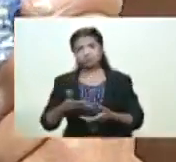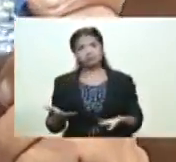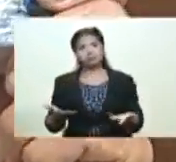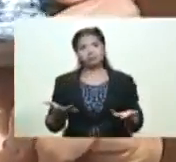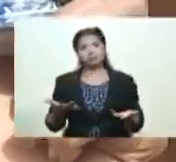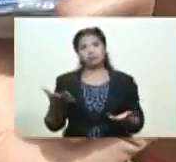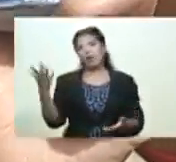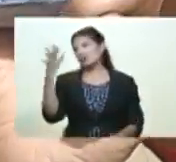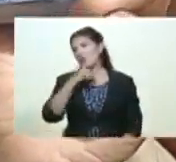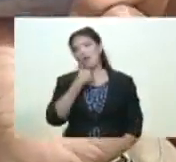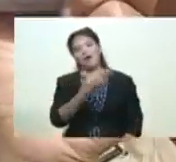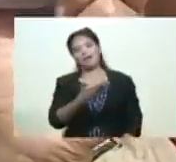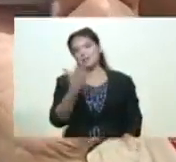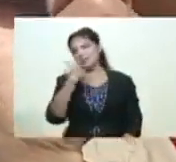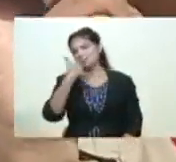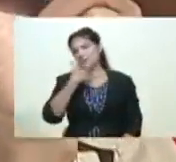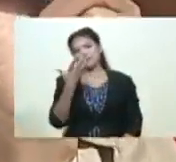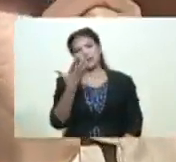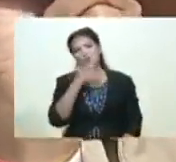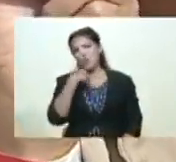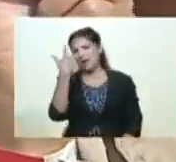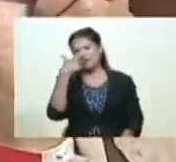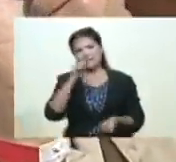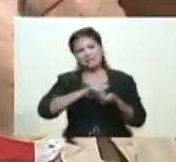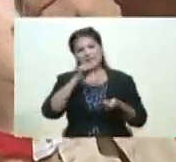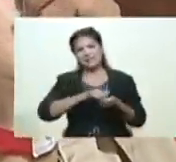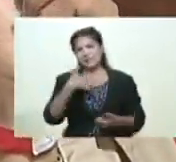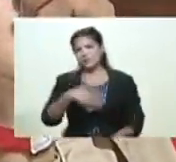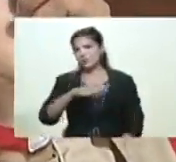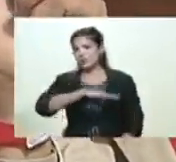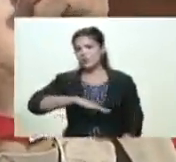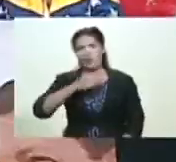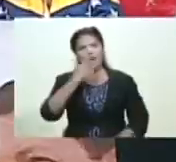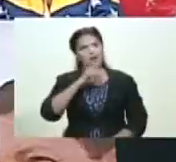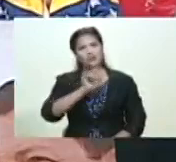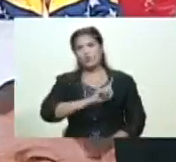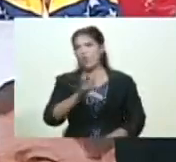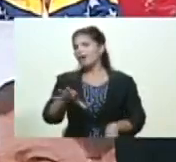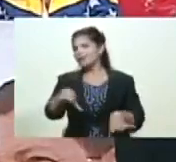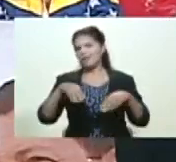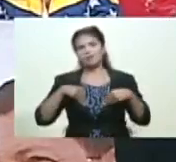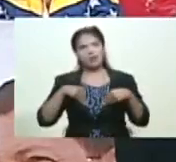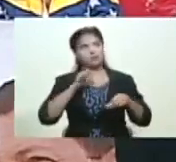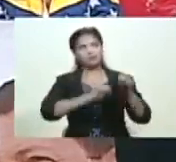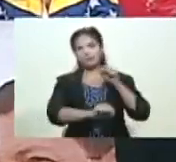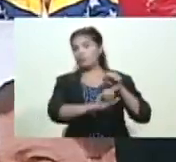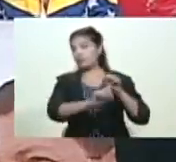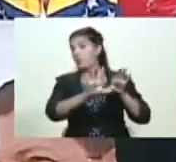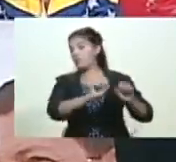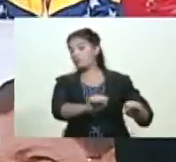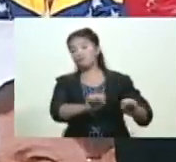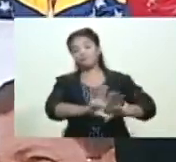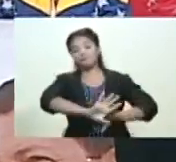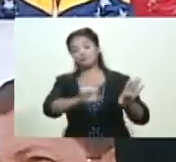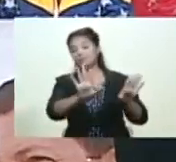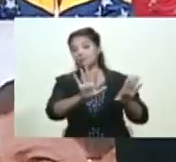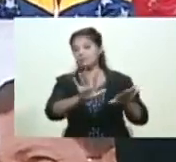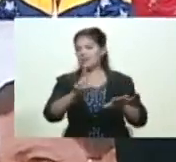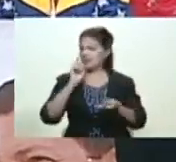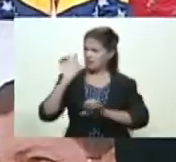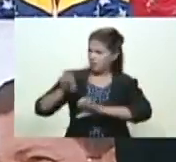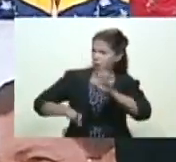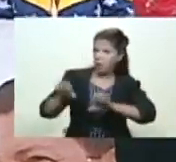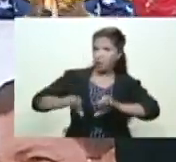No tienen moral para eso. No aceptamos que se cuestione el Estado,